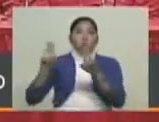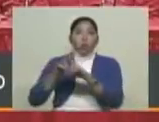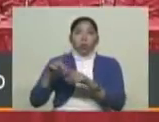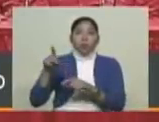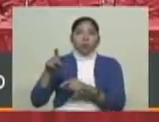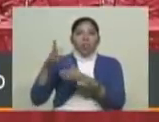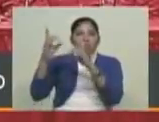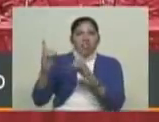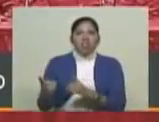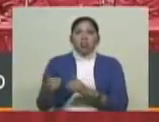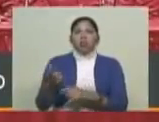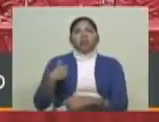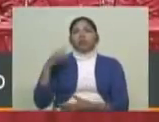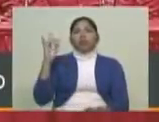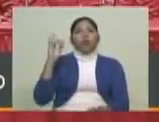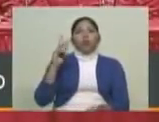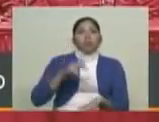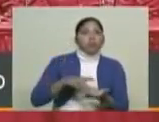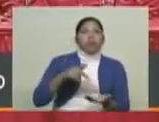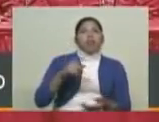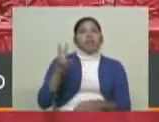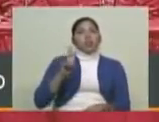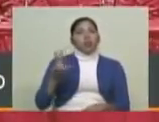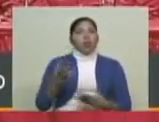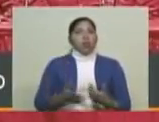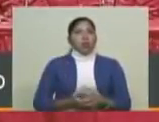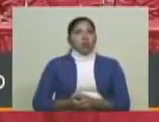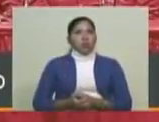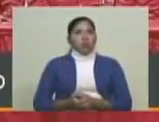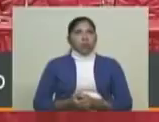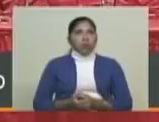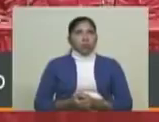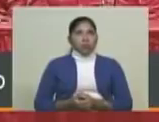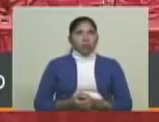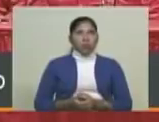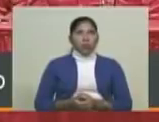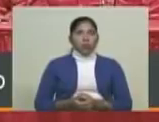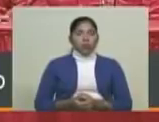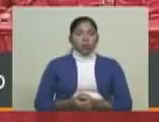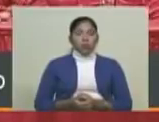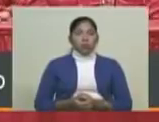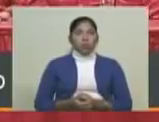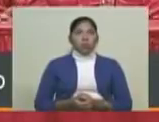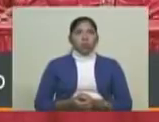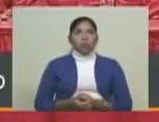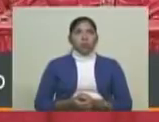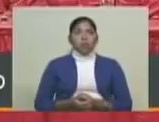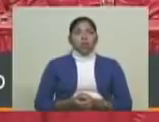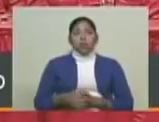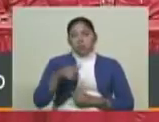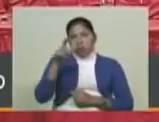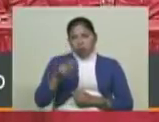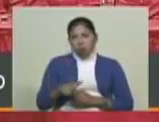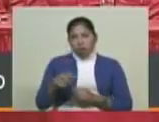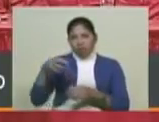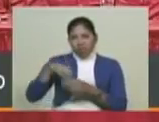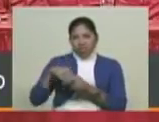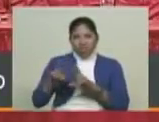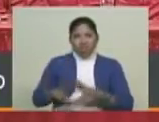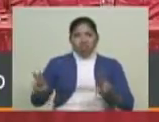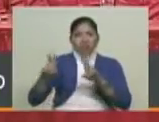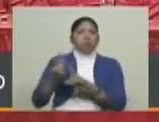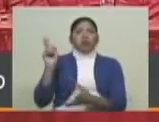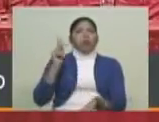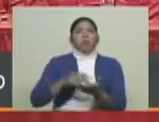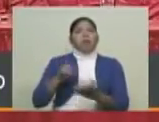venir a Venezuela, o anunciaron, alguien anunció, la ONU, no han tomado la decisión, pero alguien anunció a la ONU que no venían